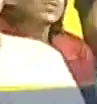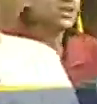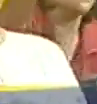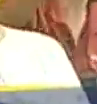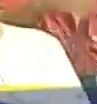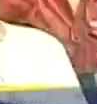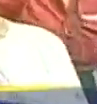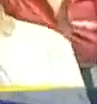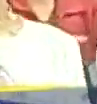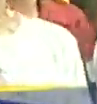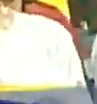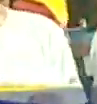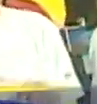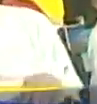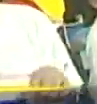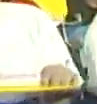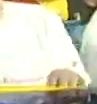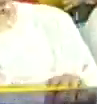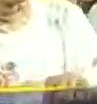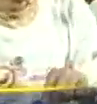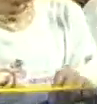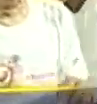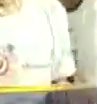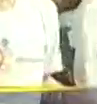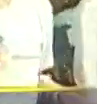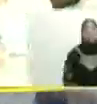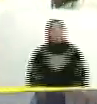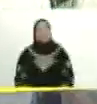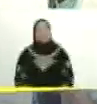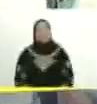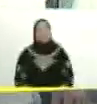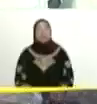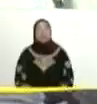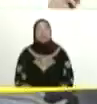El Crisol, La Vega, la parroquia La Vega, el Crisol de la